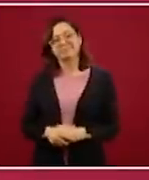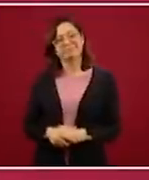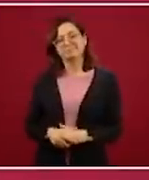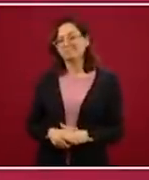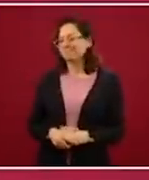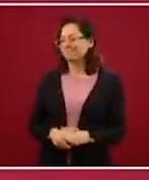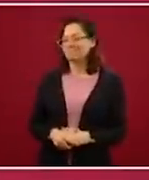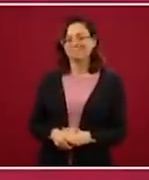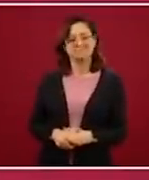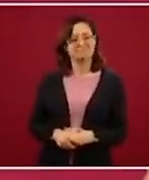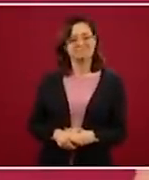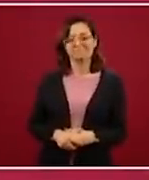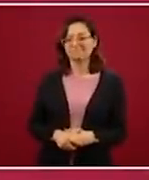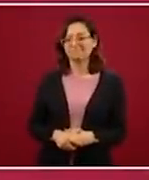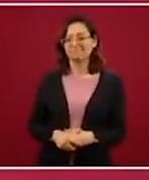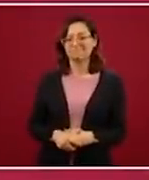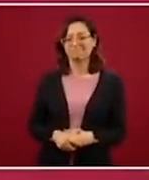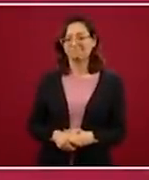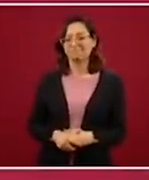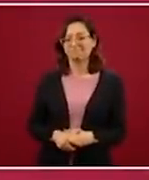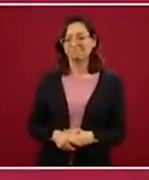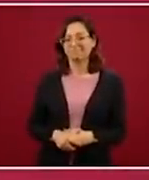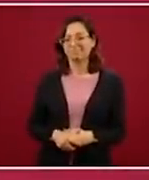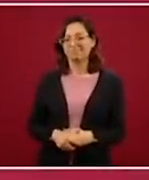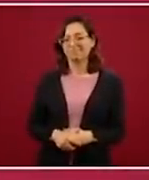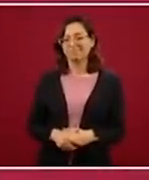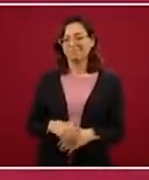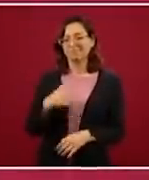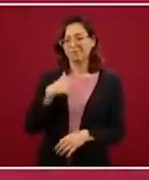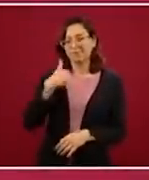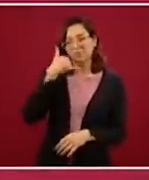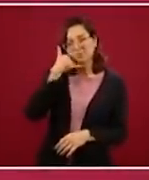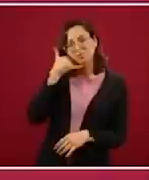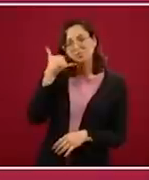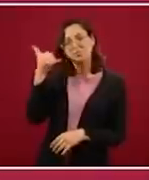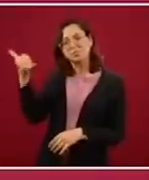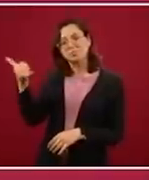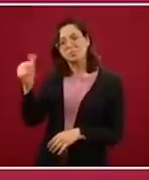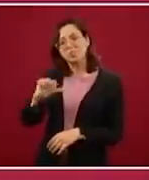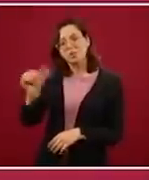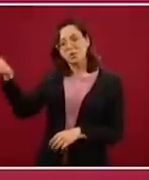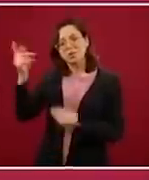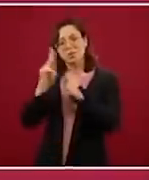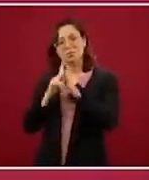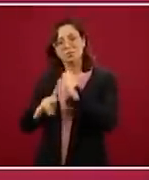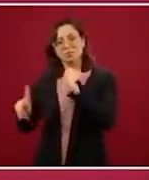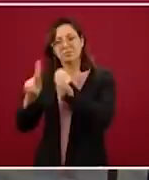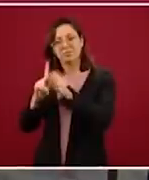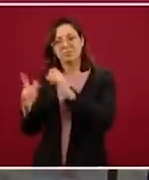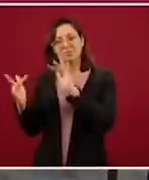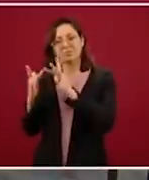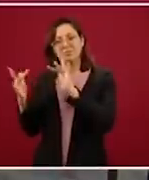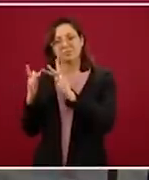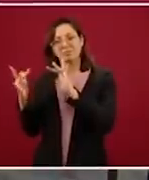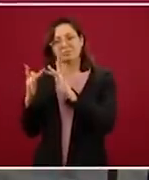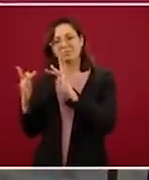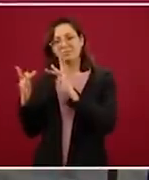sea, quién sabe, querían que yo hablara por teléfono ahí, a otro país.